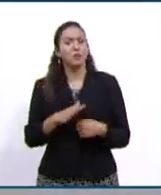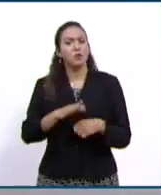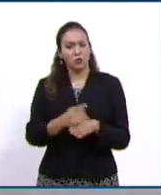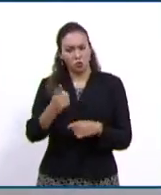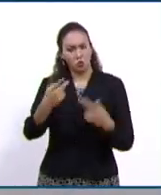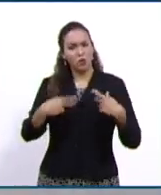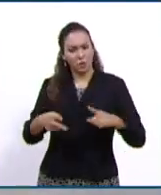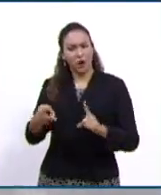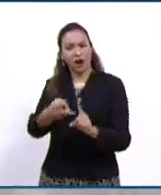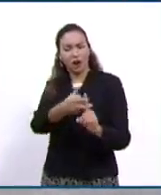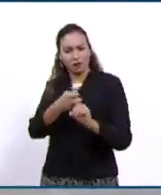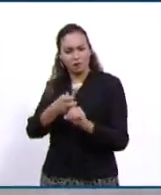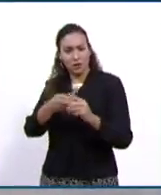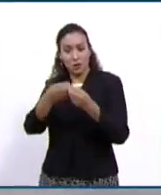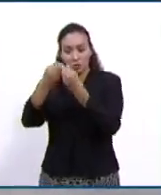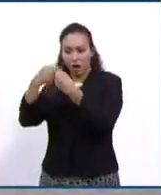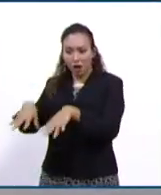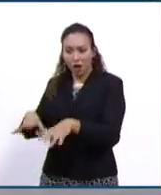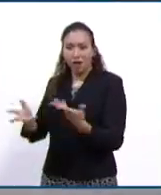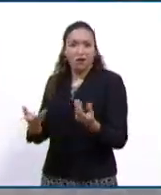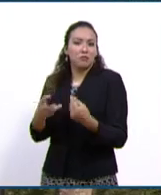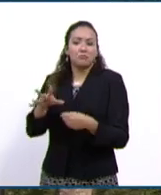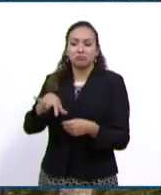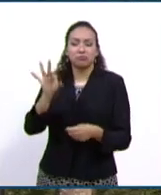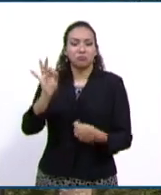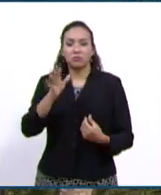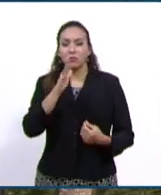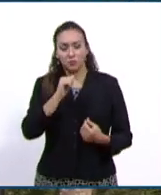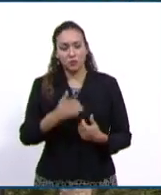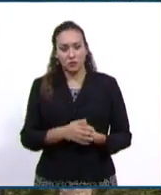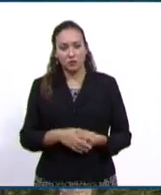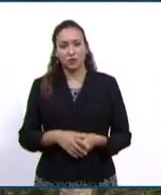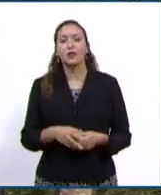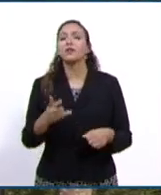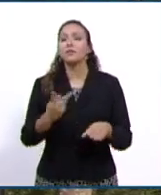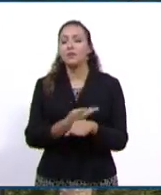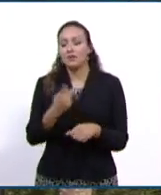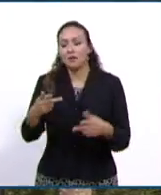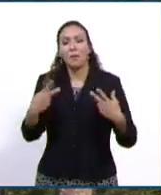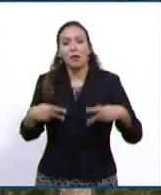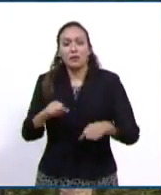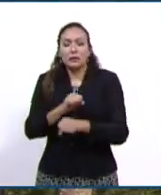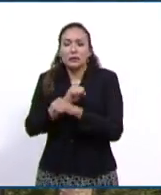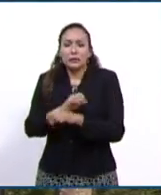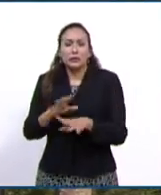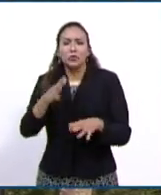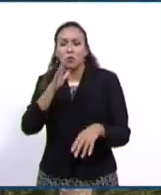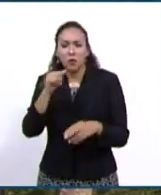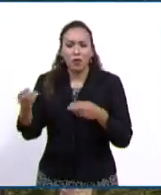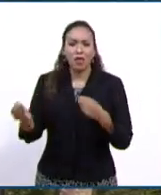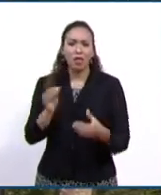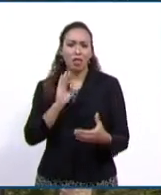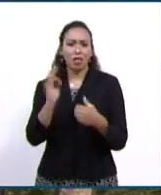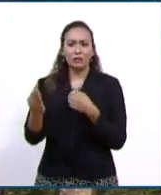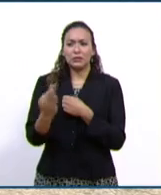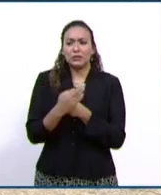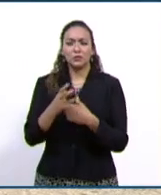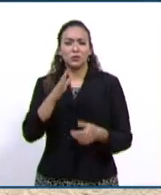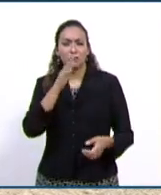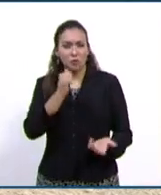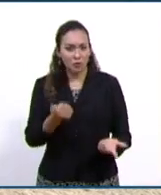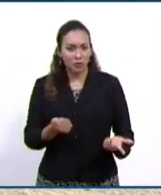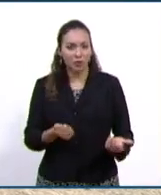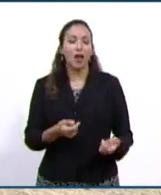de la libertad, sino que también coloca al afectado en un estado de total indefensión, ya que el Estado, que es el principal encargado